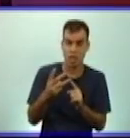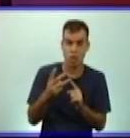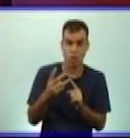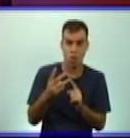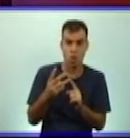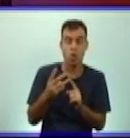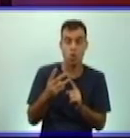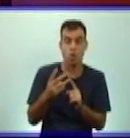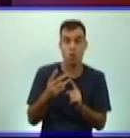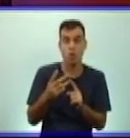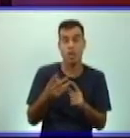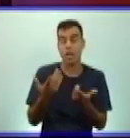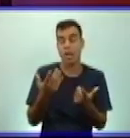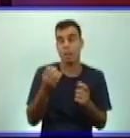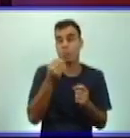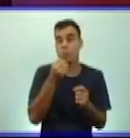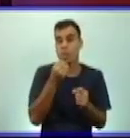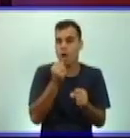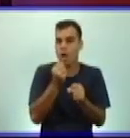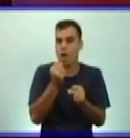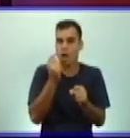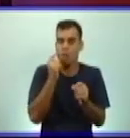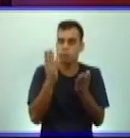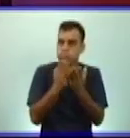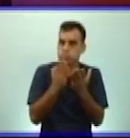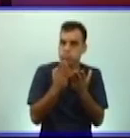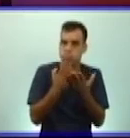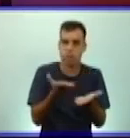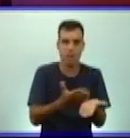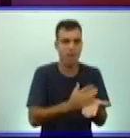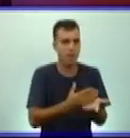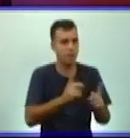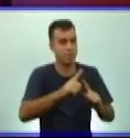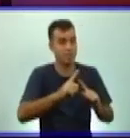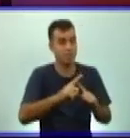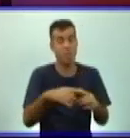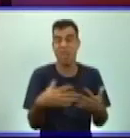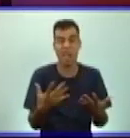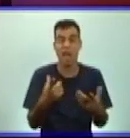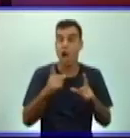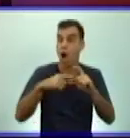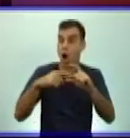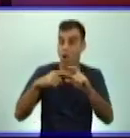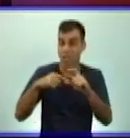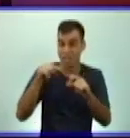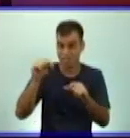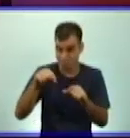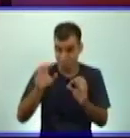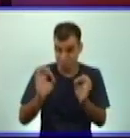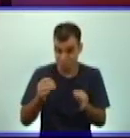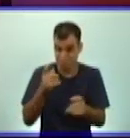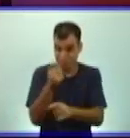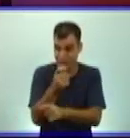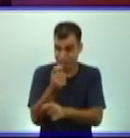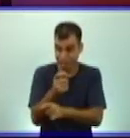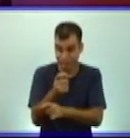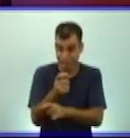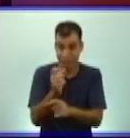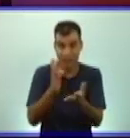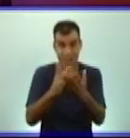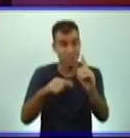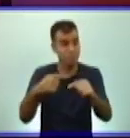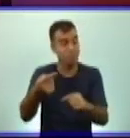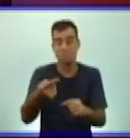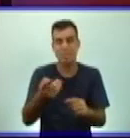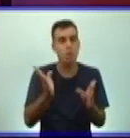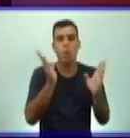el trabajo con nuestro libro de texto. ¿Qué sucede? Que en nuestro libro de texto este contenido y en el que vamos a recibir en el encuentro que viene, bueno, pues